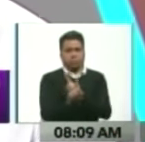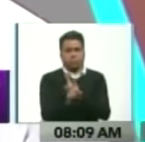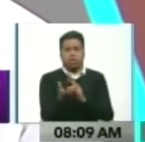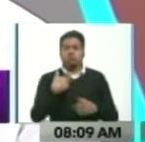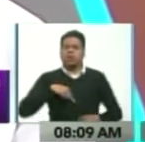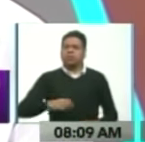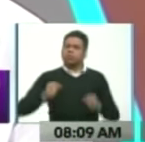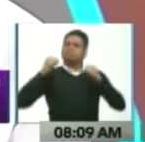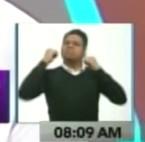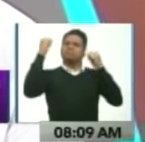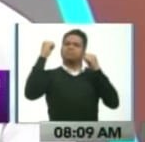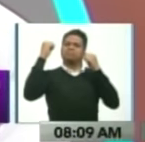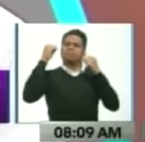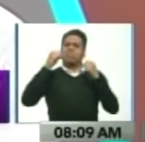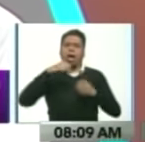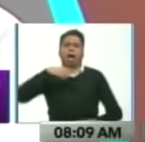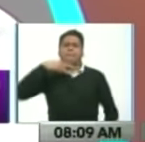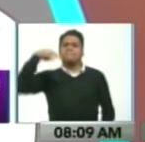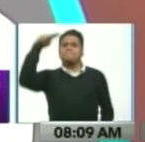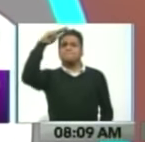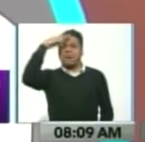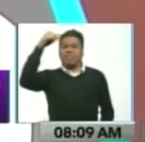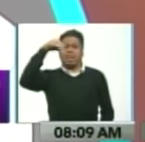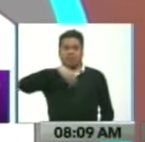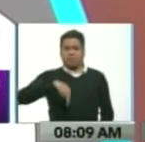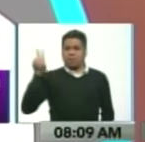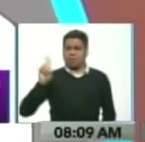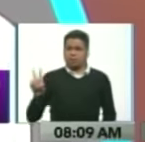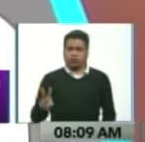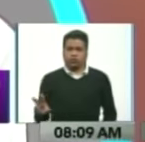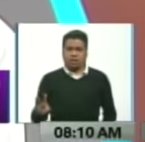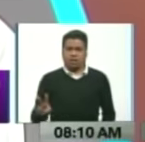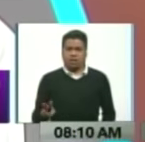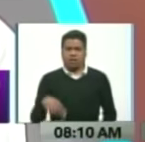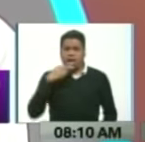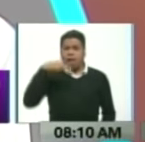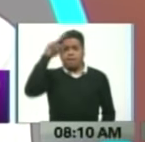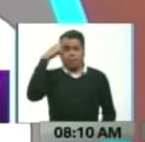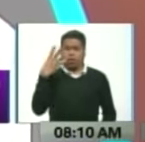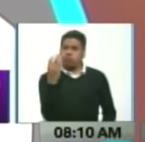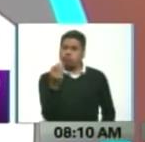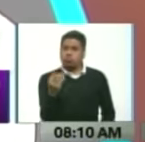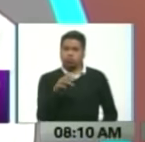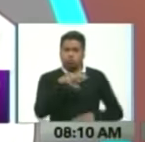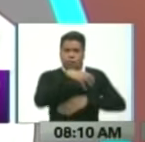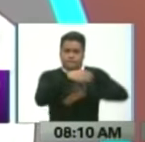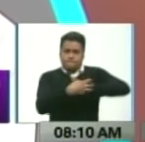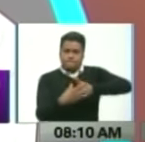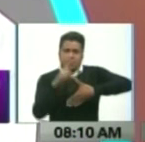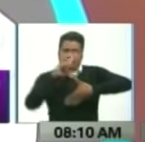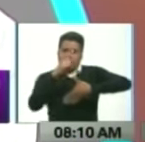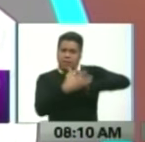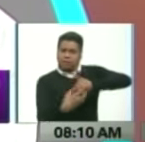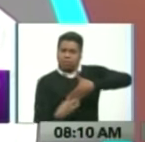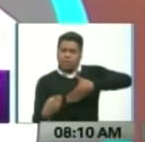patriótico. Bolívar es el padre de la patria, el padre de Venezuela y el padre de muchos países. Es decir,